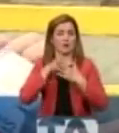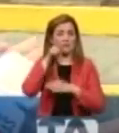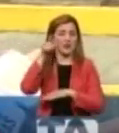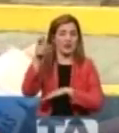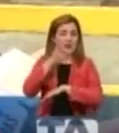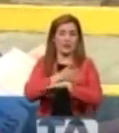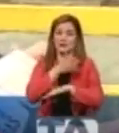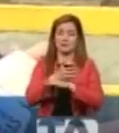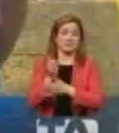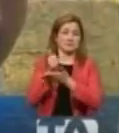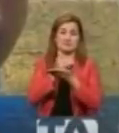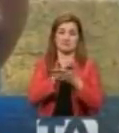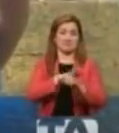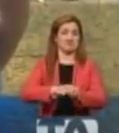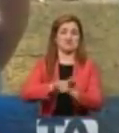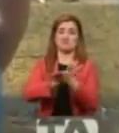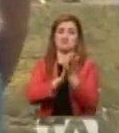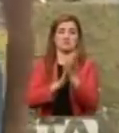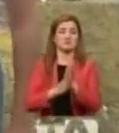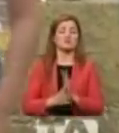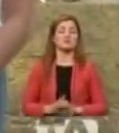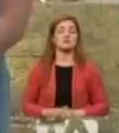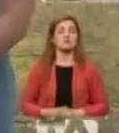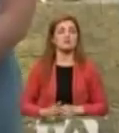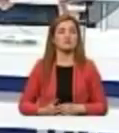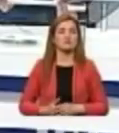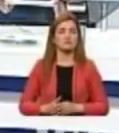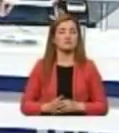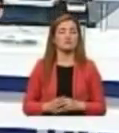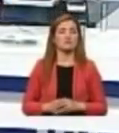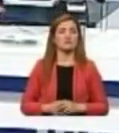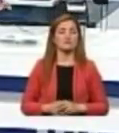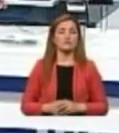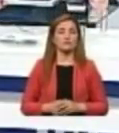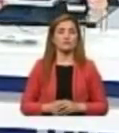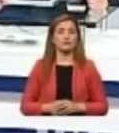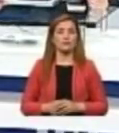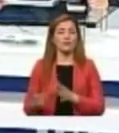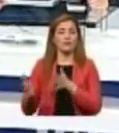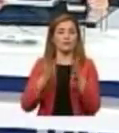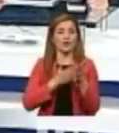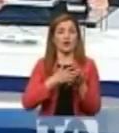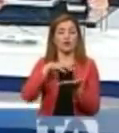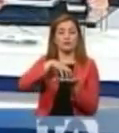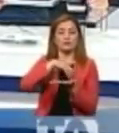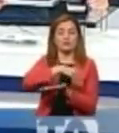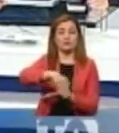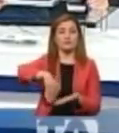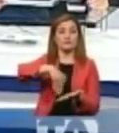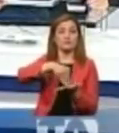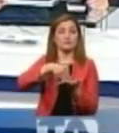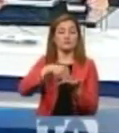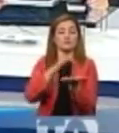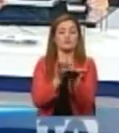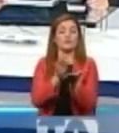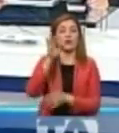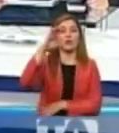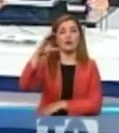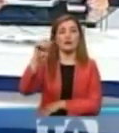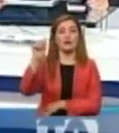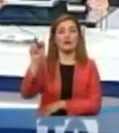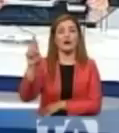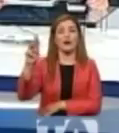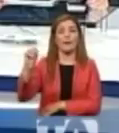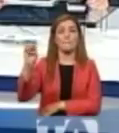fueron capaces de hacerlo. Helen Quiñones, 24 horas. En el Carmen, provincia de Manabí, se registró otro caso de femicidio